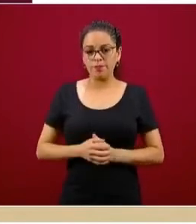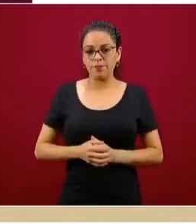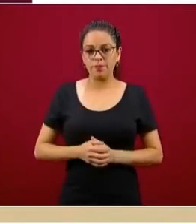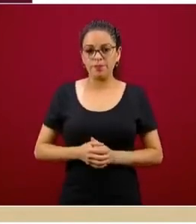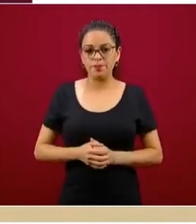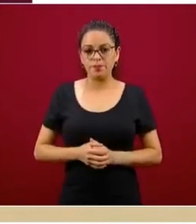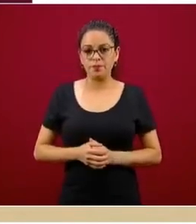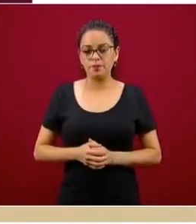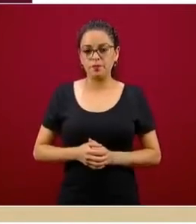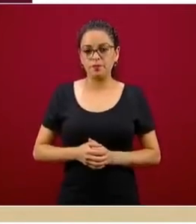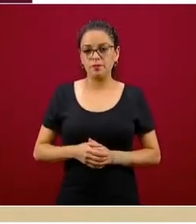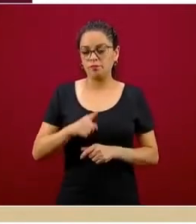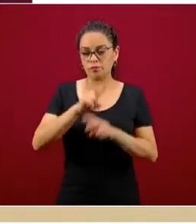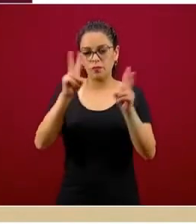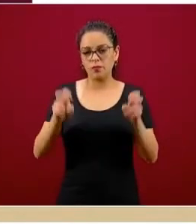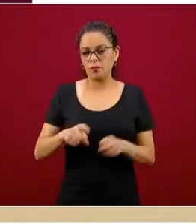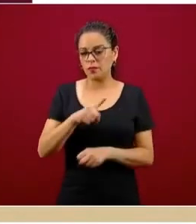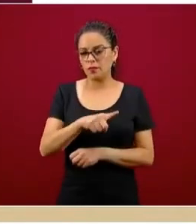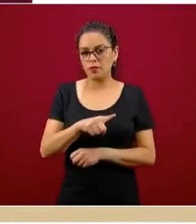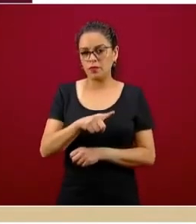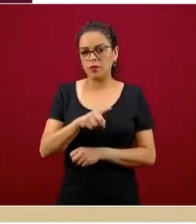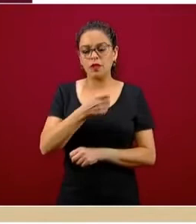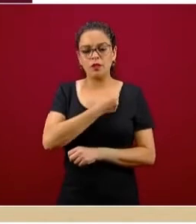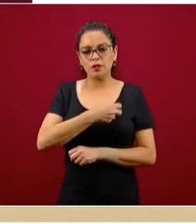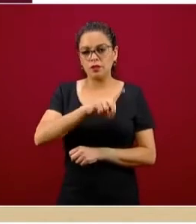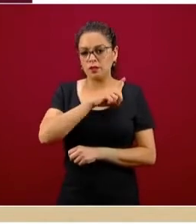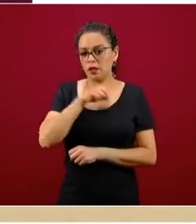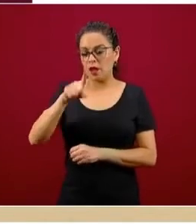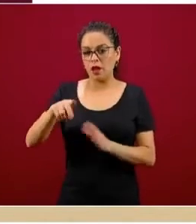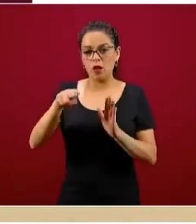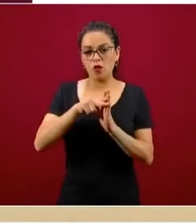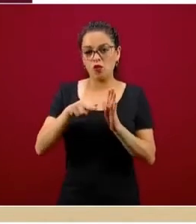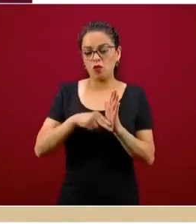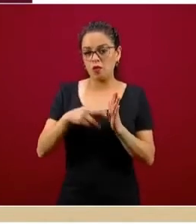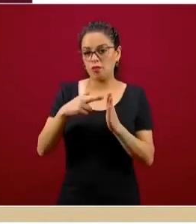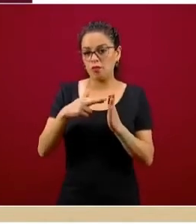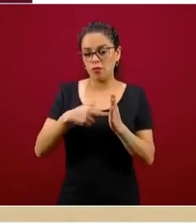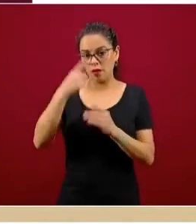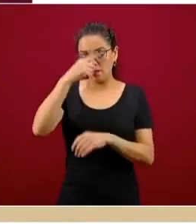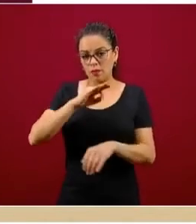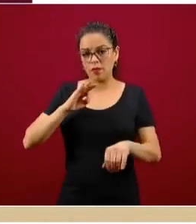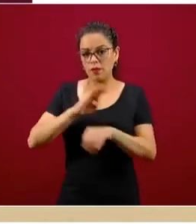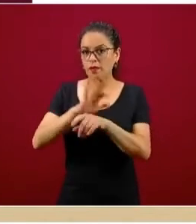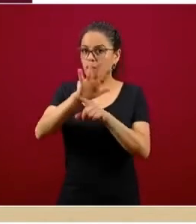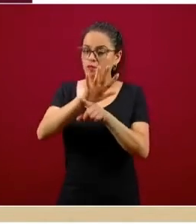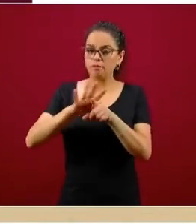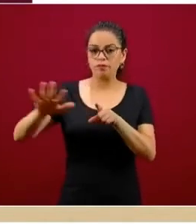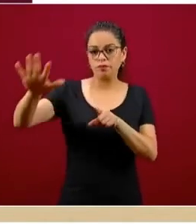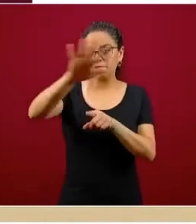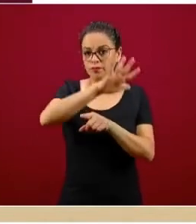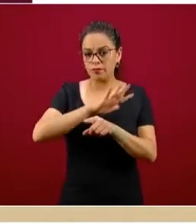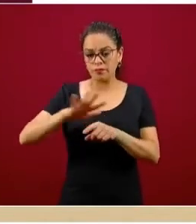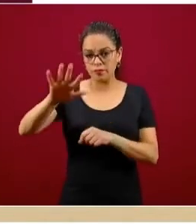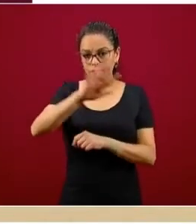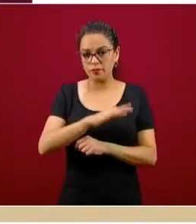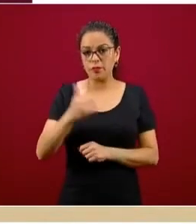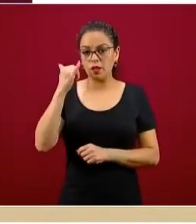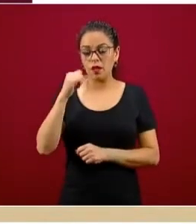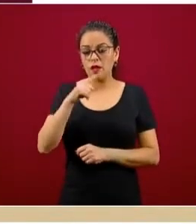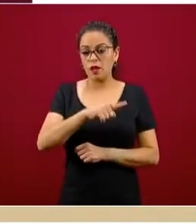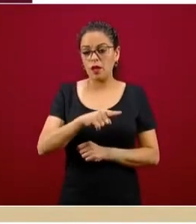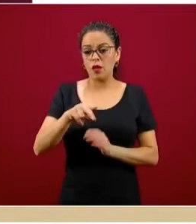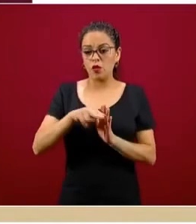Riesgos Sanitarios. Y es una norma sobre protección ambiental y una norma que es la norma oficial